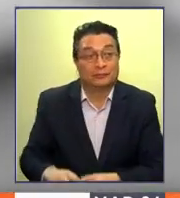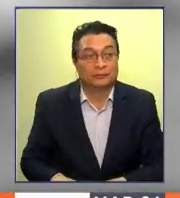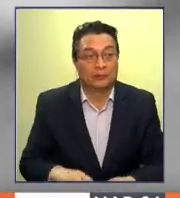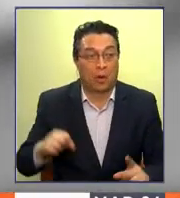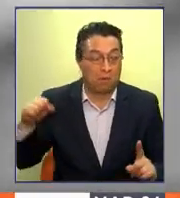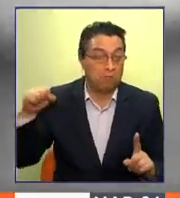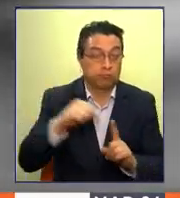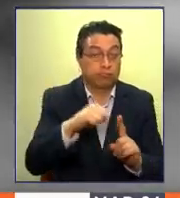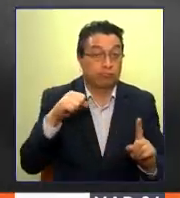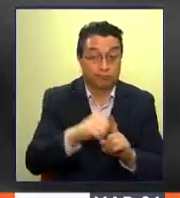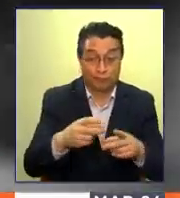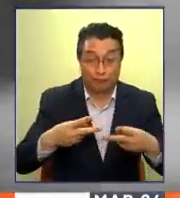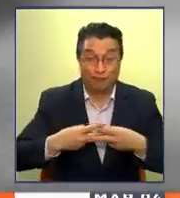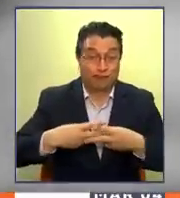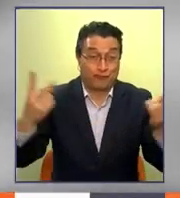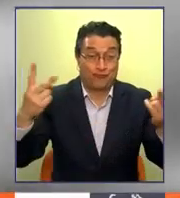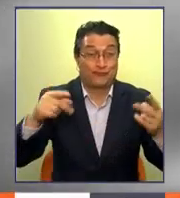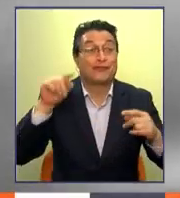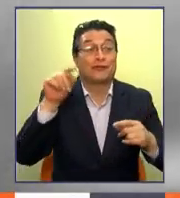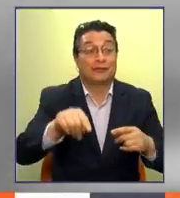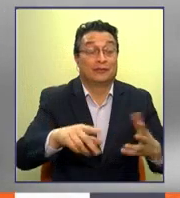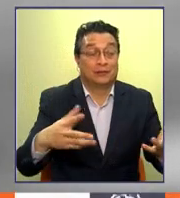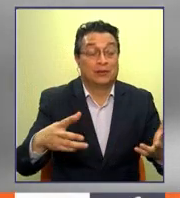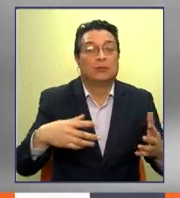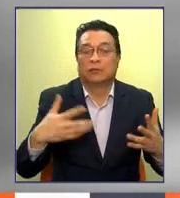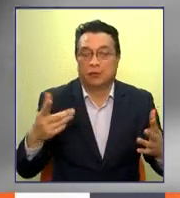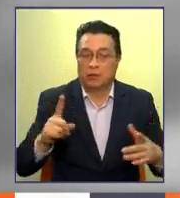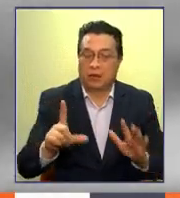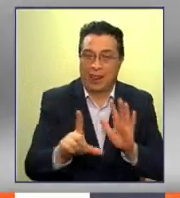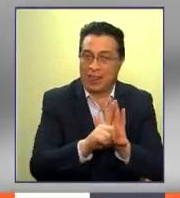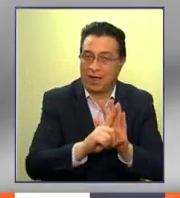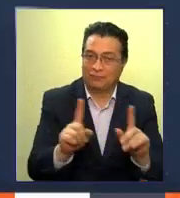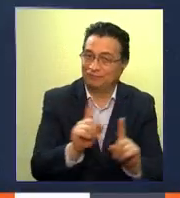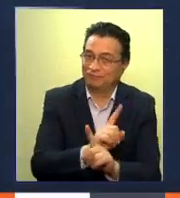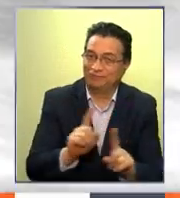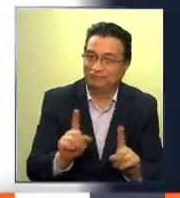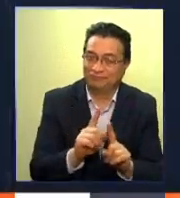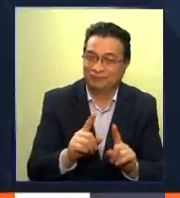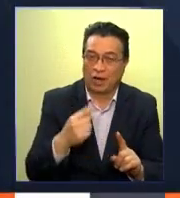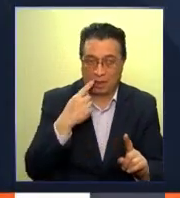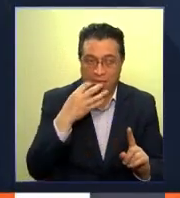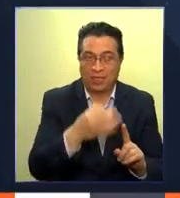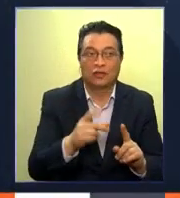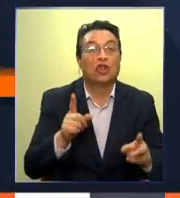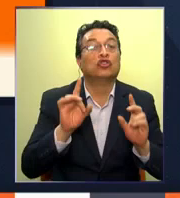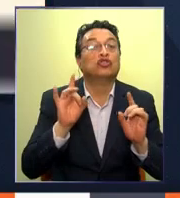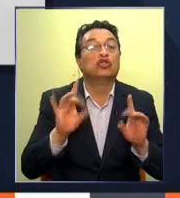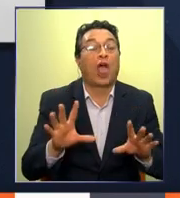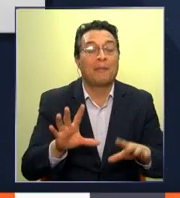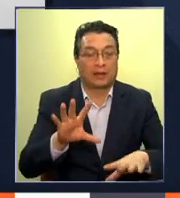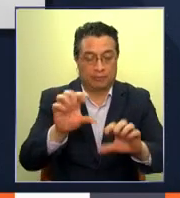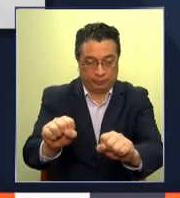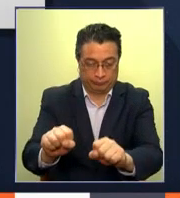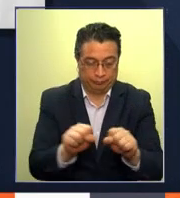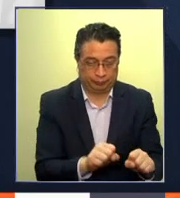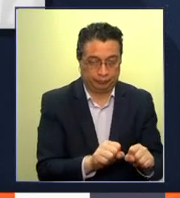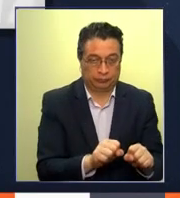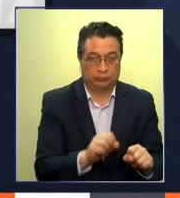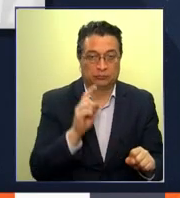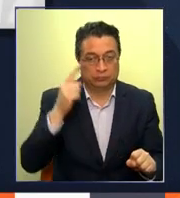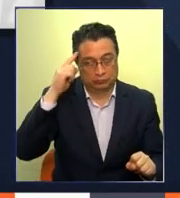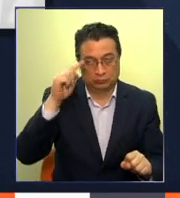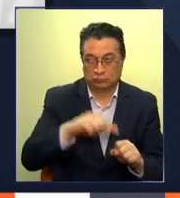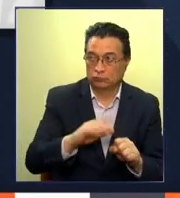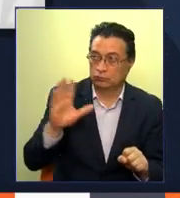Golpizas públicas a delincuentes, pero que están totalmente fuera de la ley. Según el Código Penal, solo está permitido retener al infractor con el objetivo